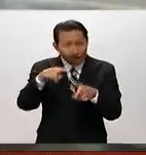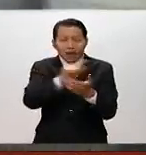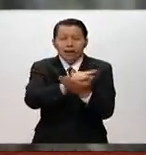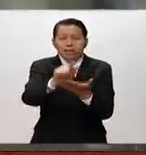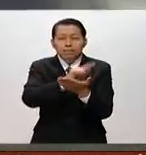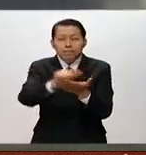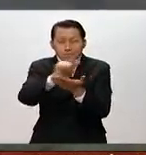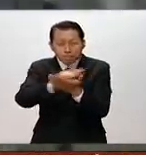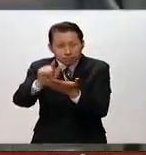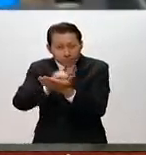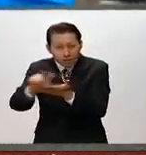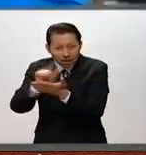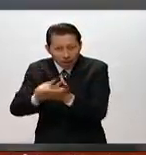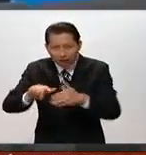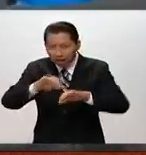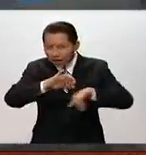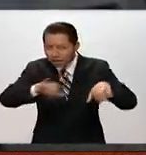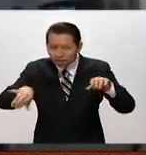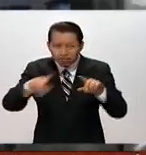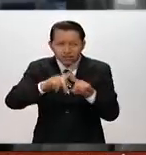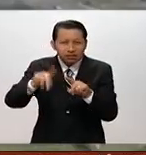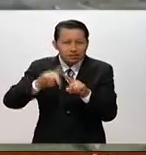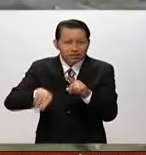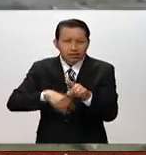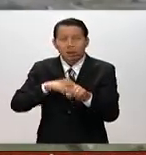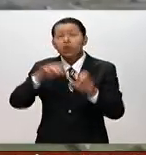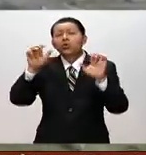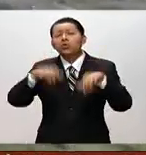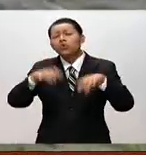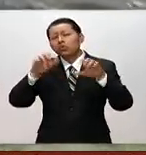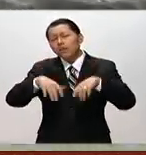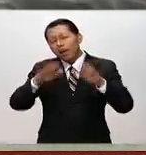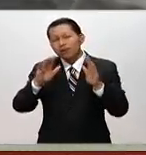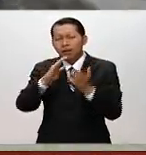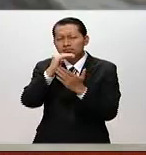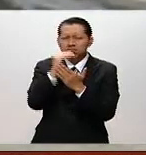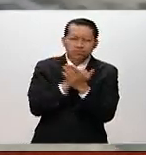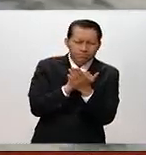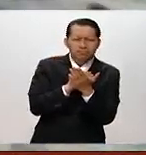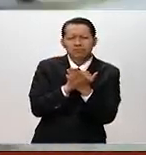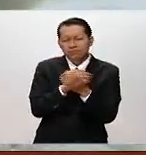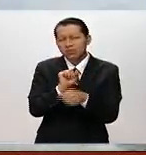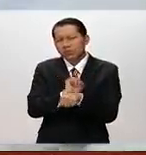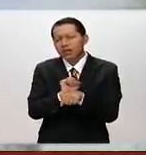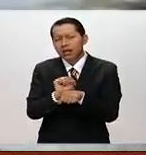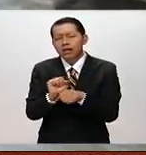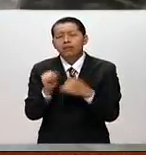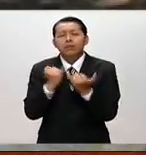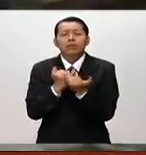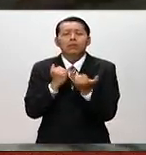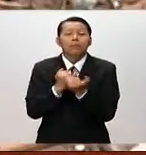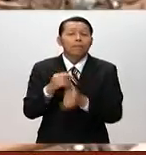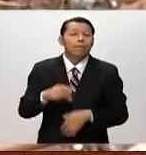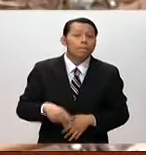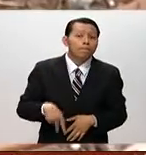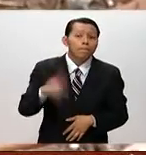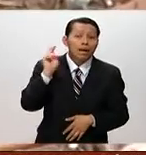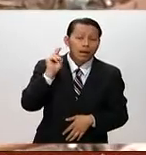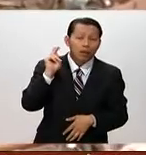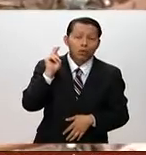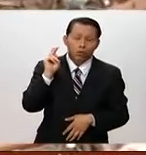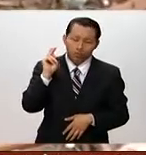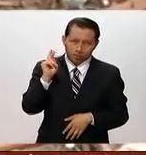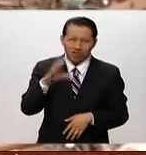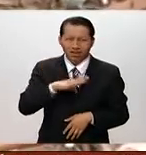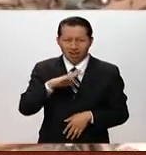limpieza. Ya la lluvia dio tregua, ya no está lloviendo tanto, sin embargo, pues continúa